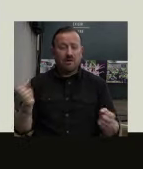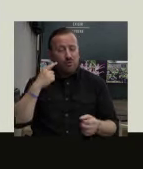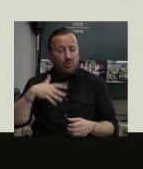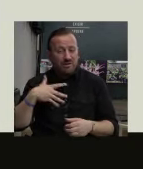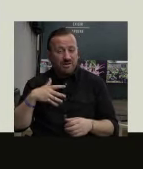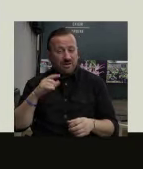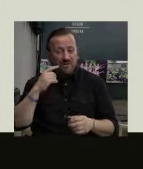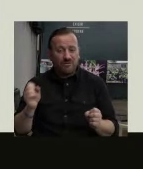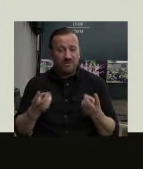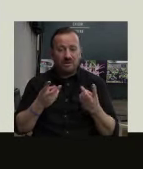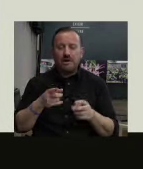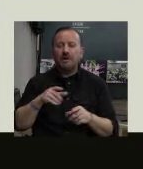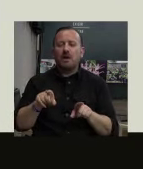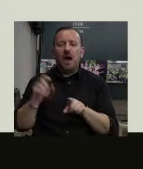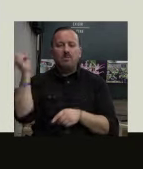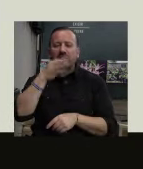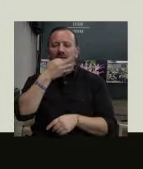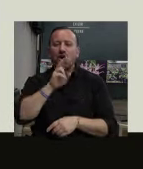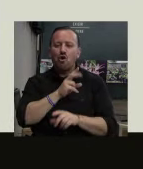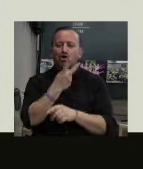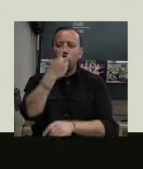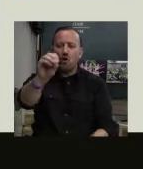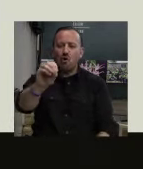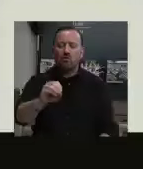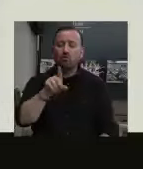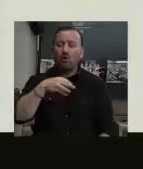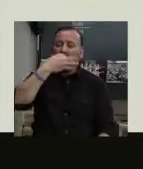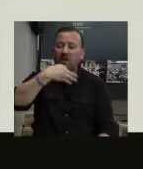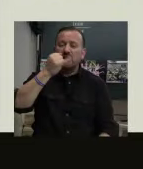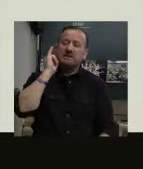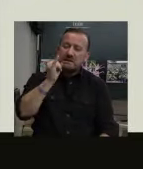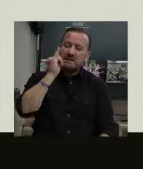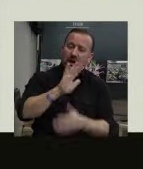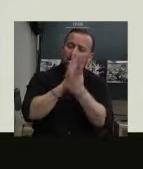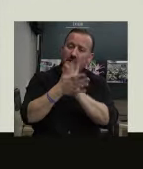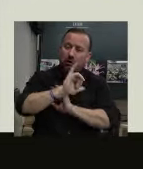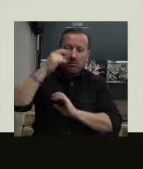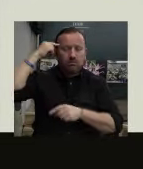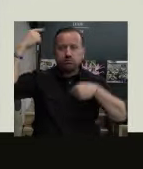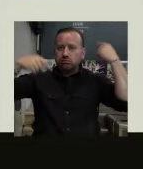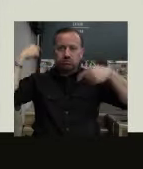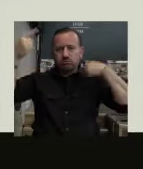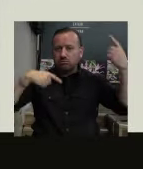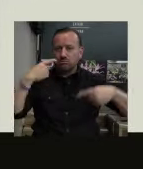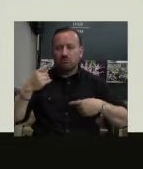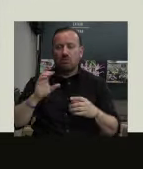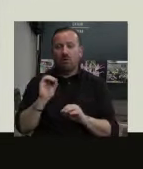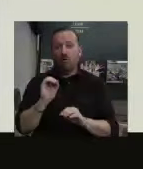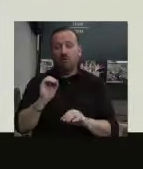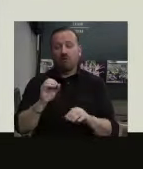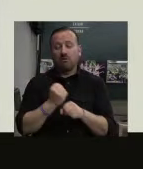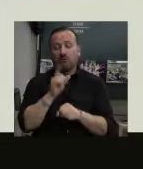decir que no Porque si usted le dice sí a todo lo que le ofrecen se enloquece o se